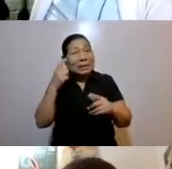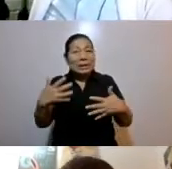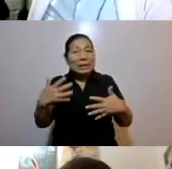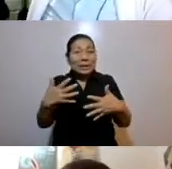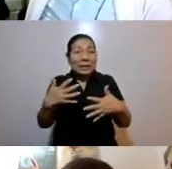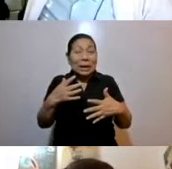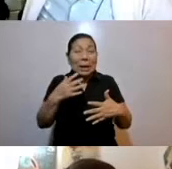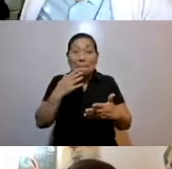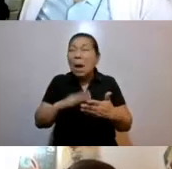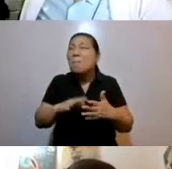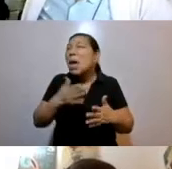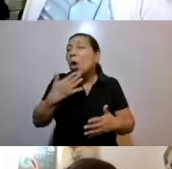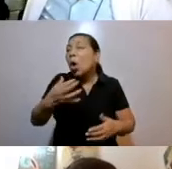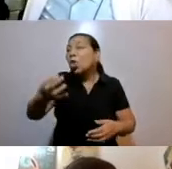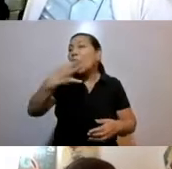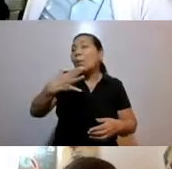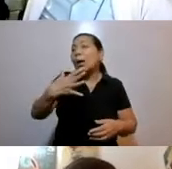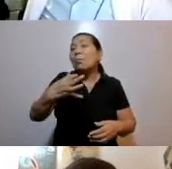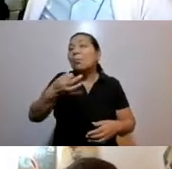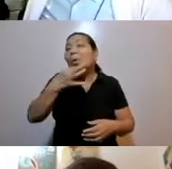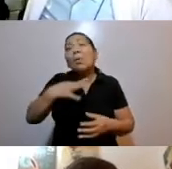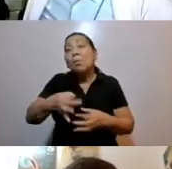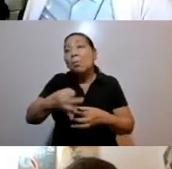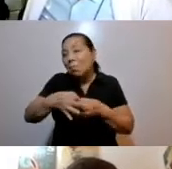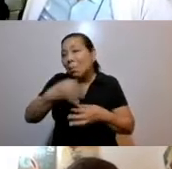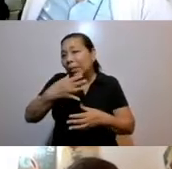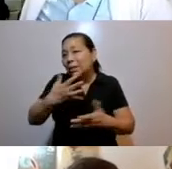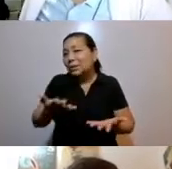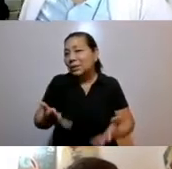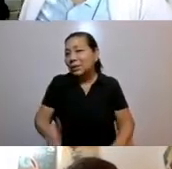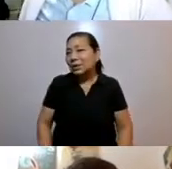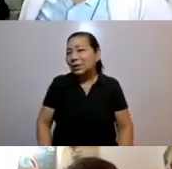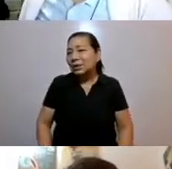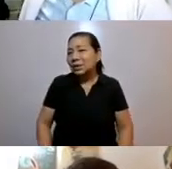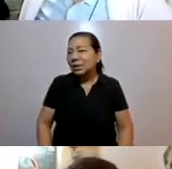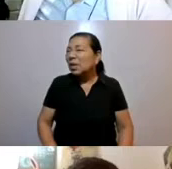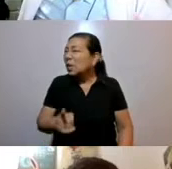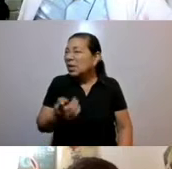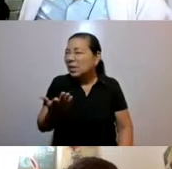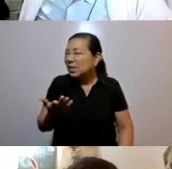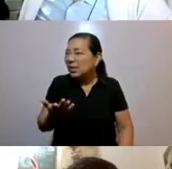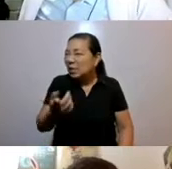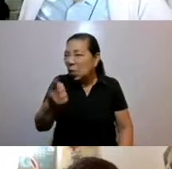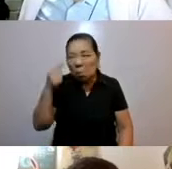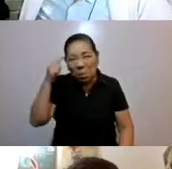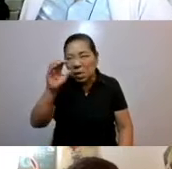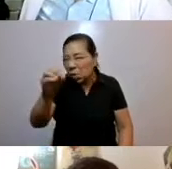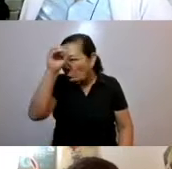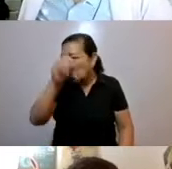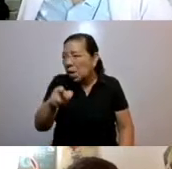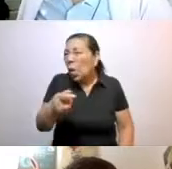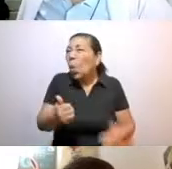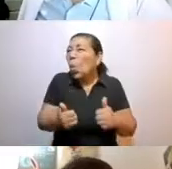miedo a fallar, mejor me tomo una pastilla, ¿no? Eh, ¿qué piensas tú al respecto? ¿Cómo lo abordas? ¿Cuáles